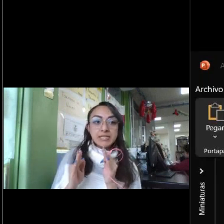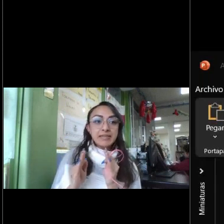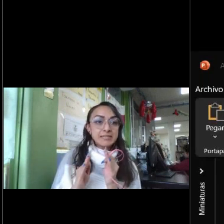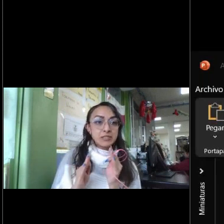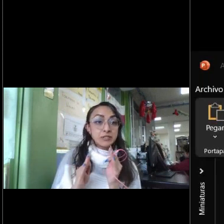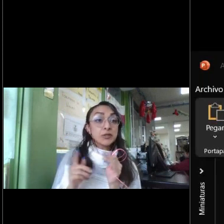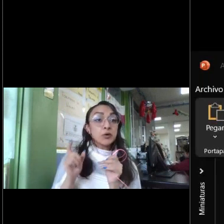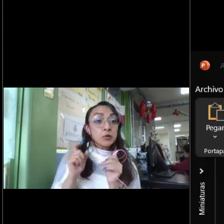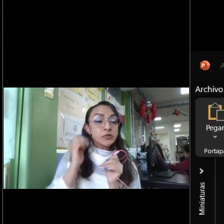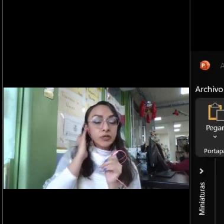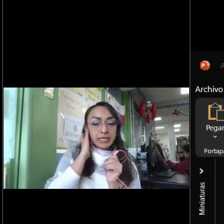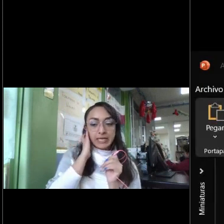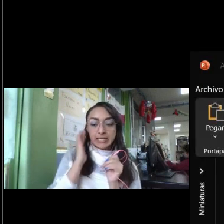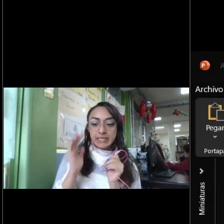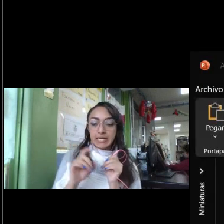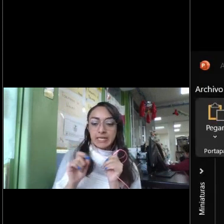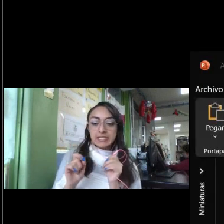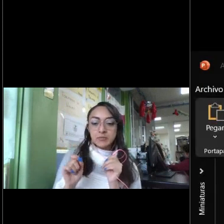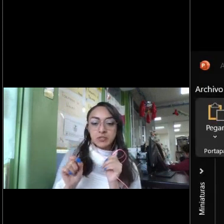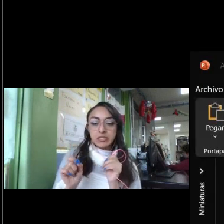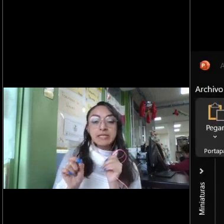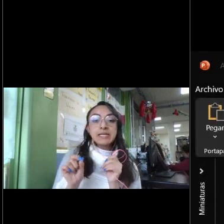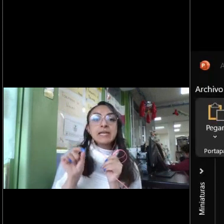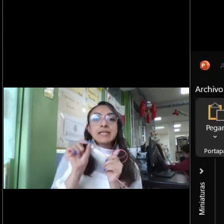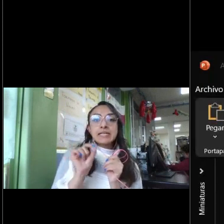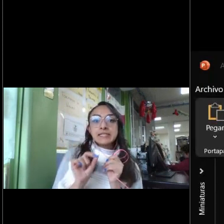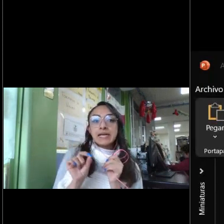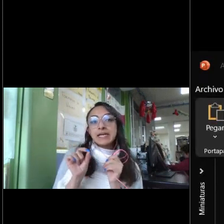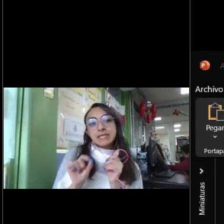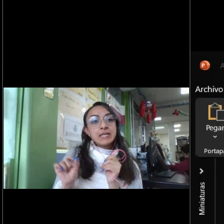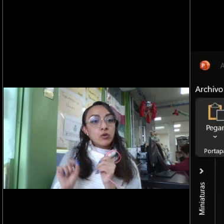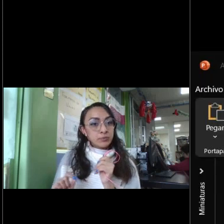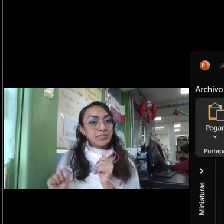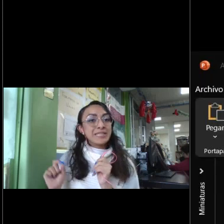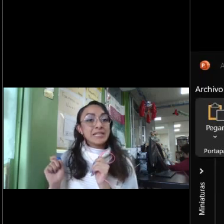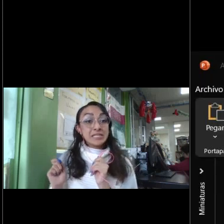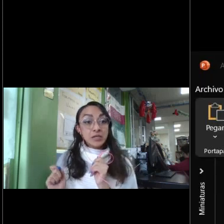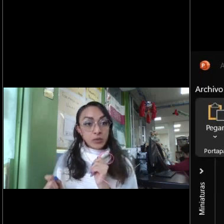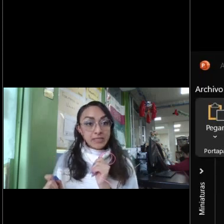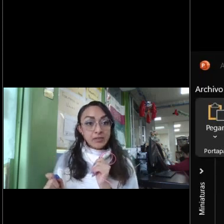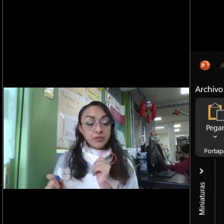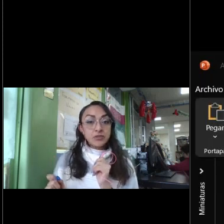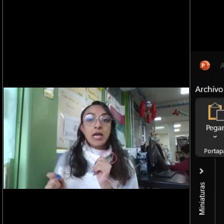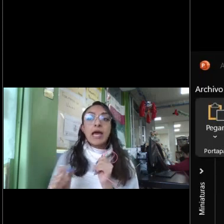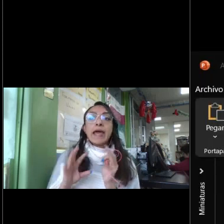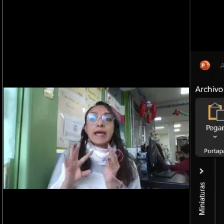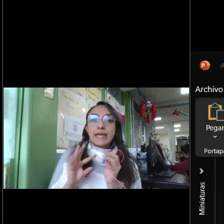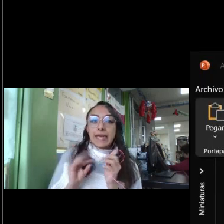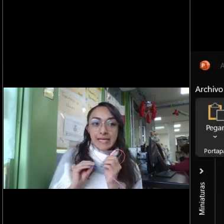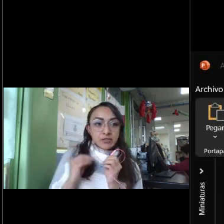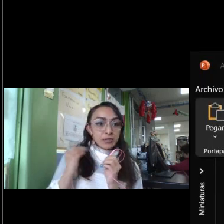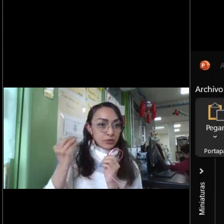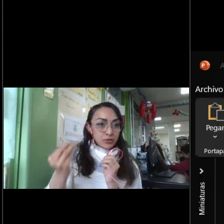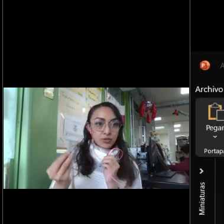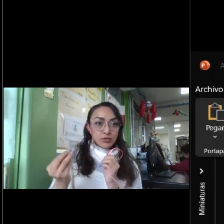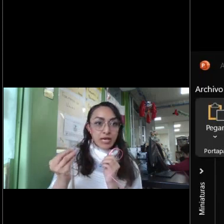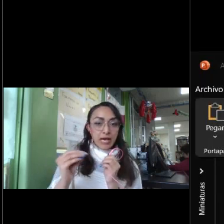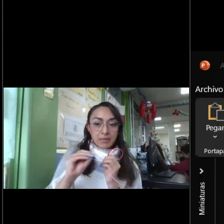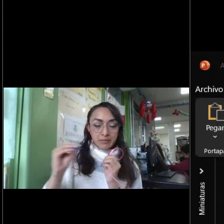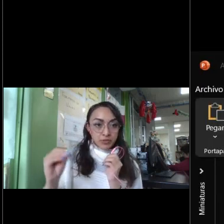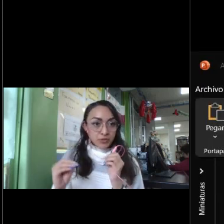de esta distinción, justo en la ley general que les mostré, decía que tiene componentes lingüísticos. Eso